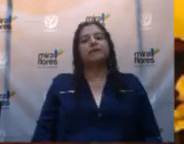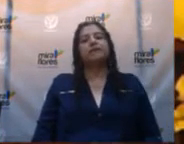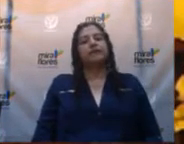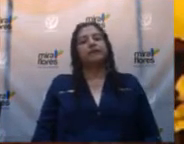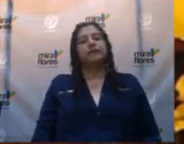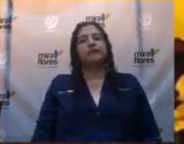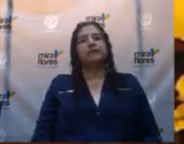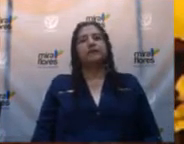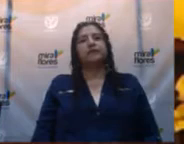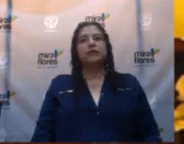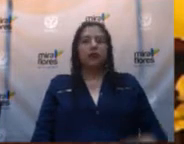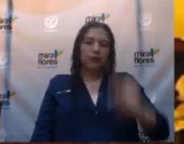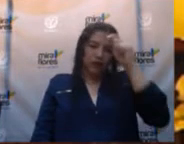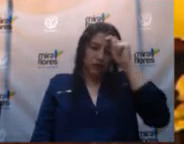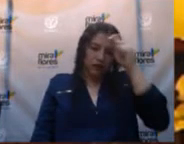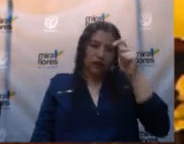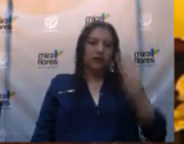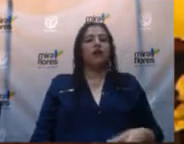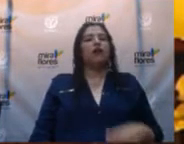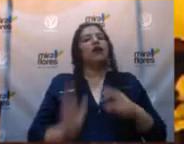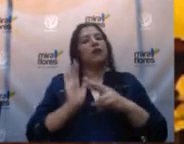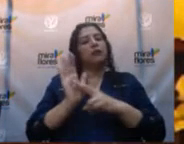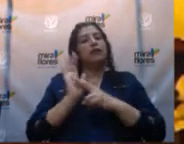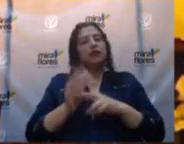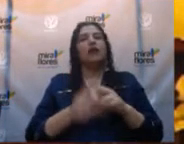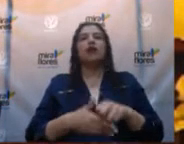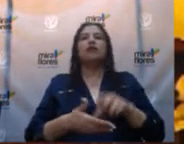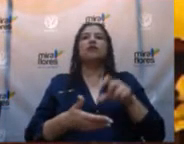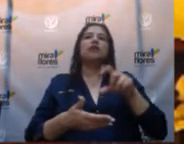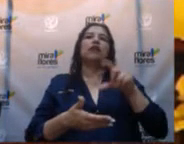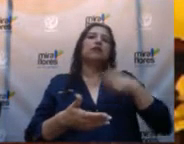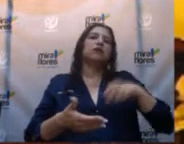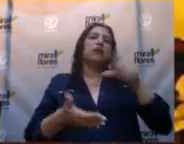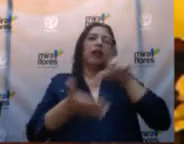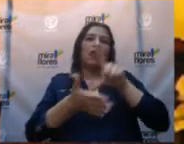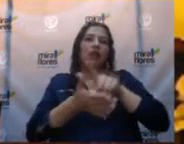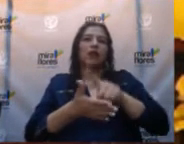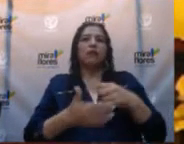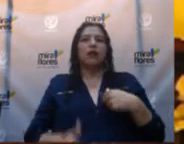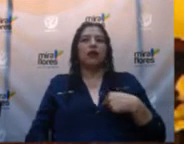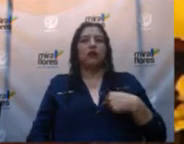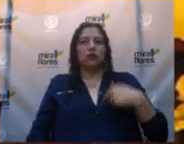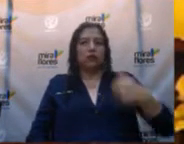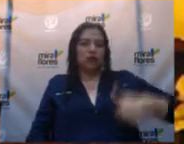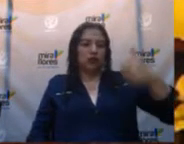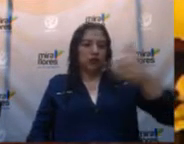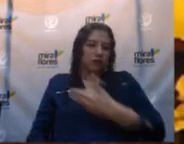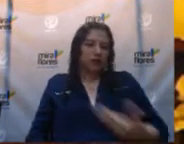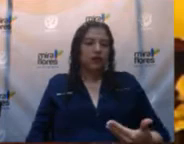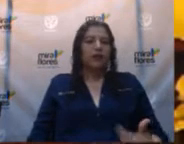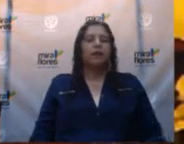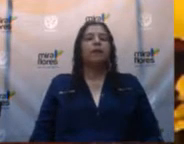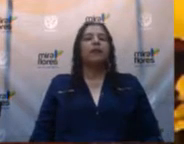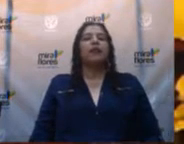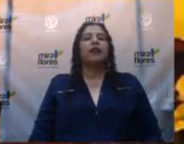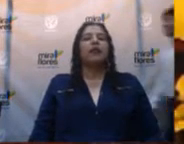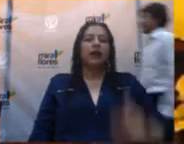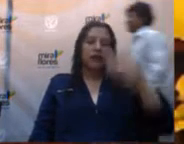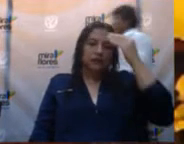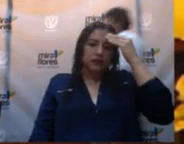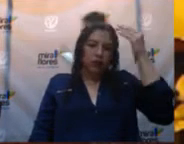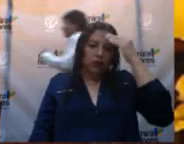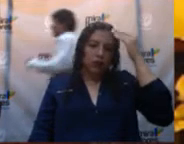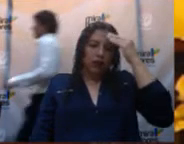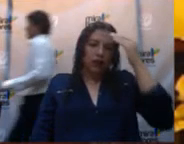mi consideración, en nombre del Consejo Metropolitano de Lima, que me honro presidir, es grato dirigirme a usted para saludarlo